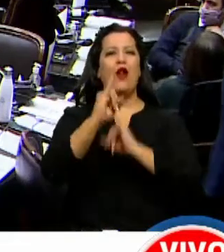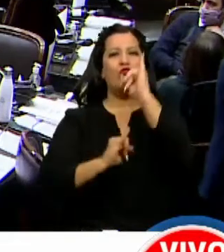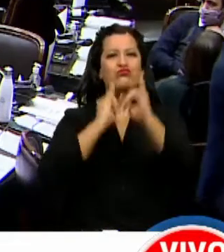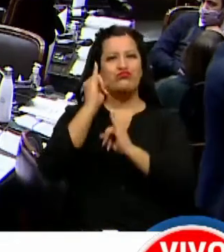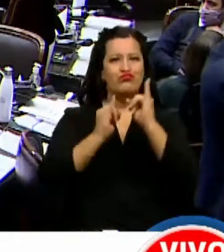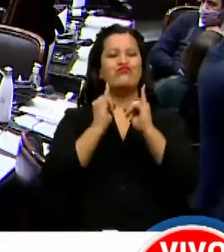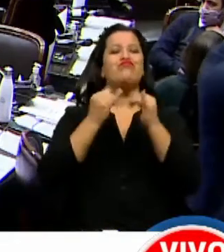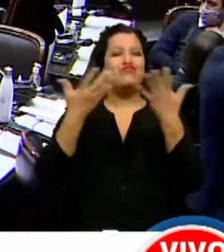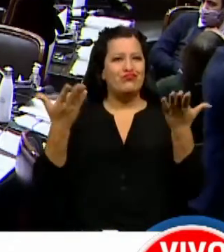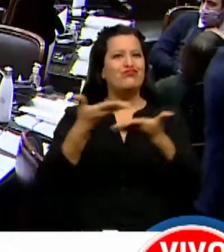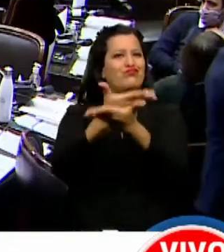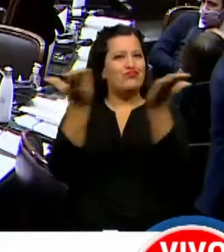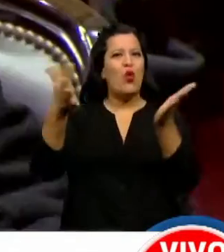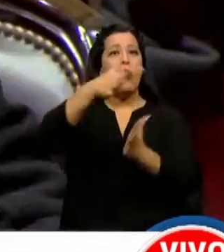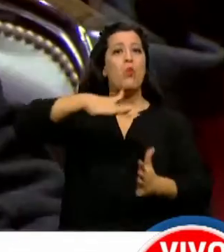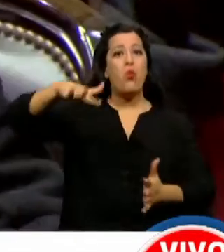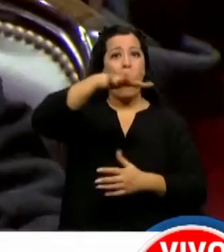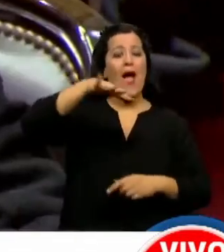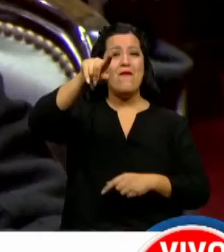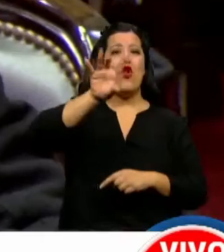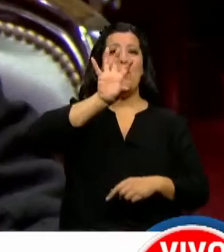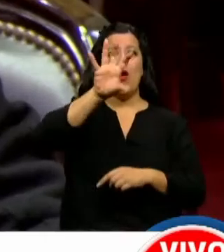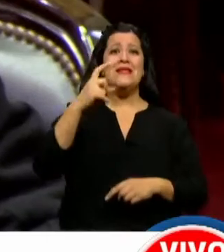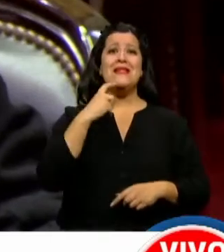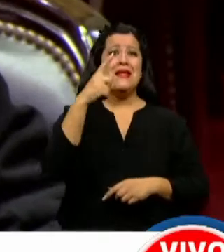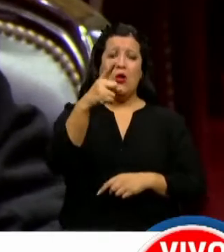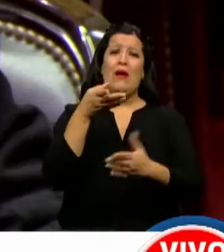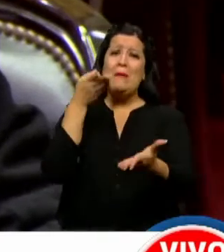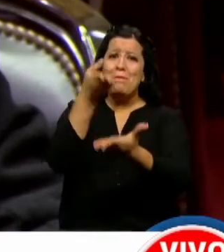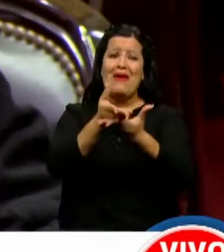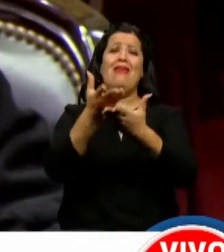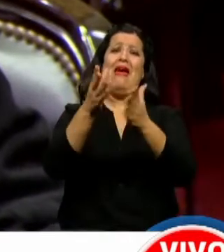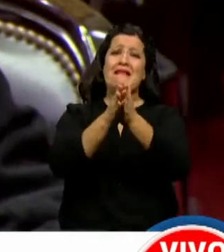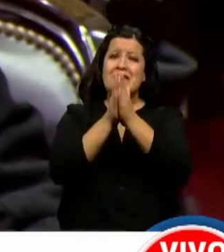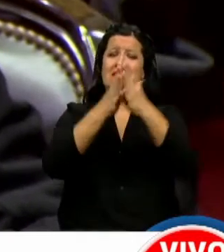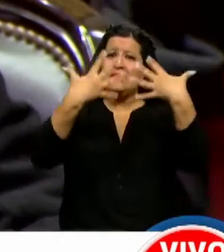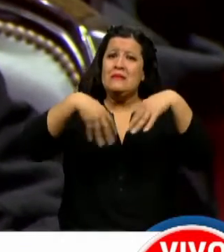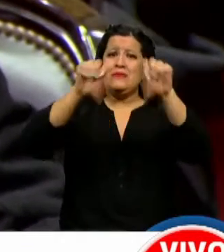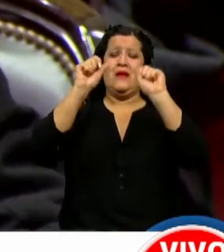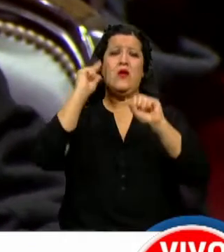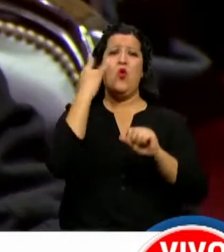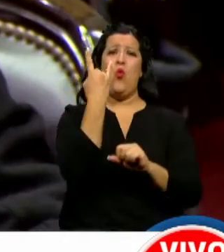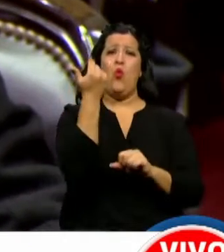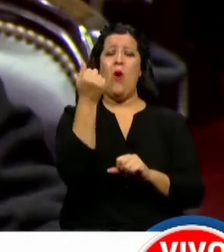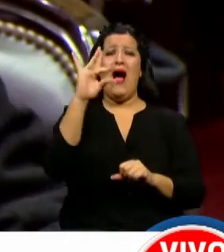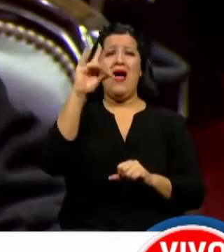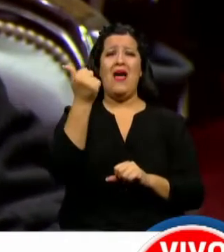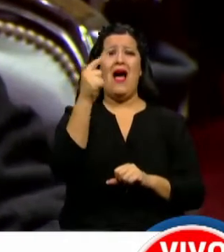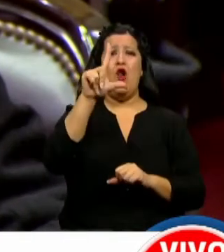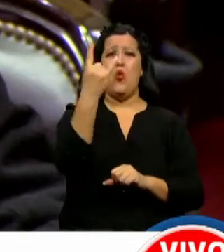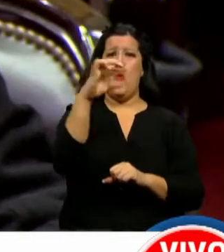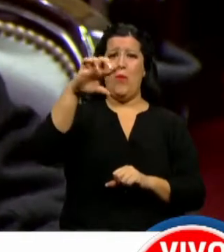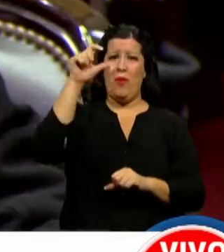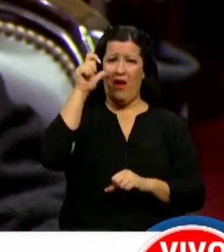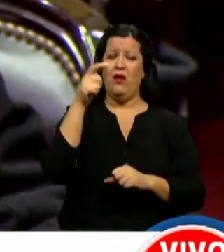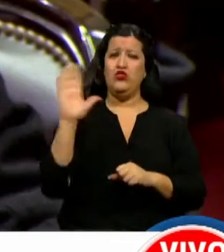todo el pueblo de San Luis que pide por la aparición de Guadalupe. Creo que todos acá